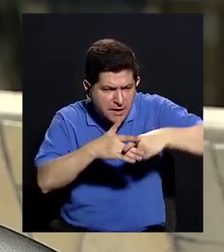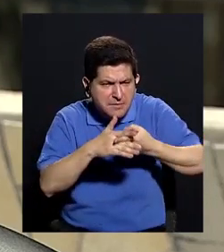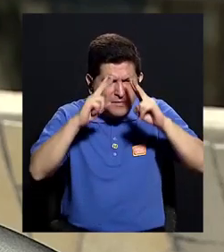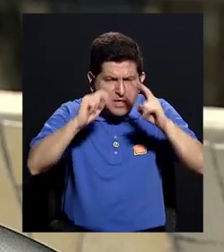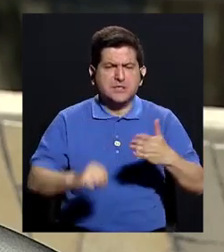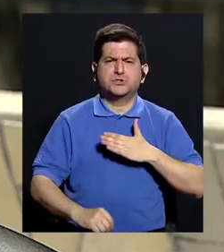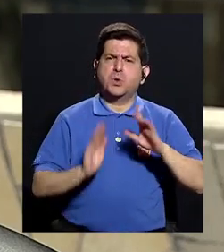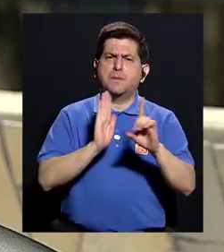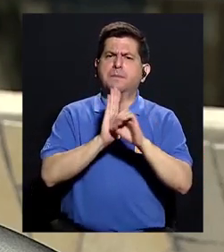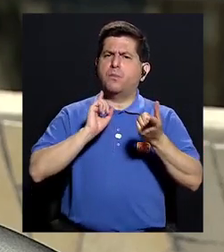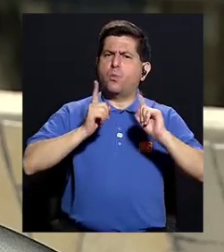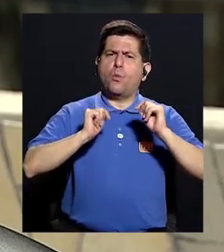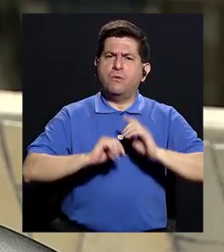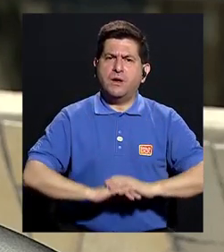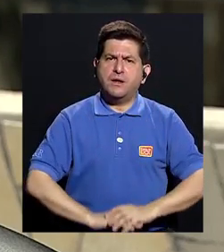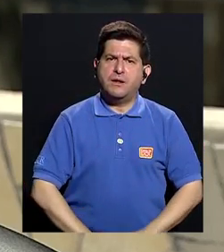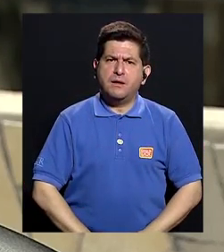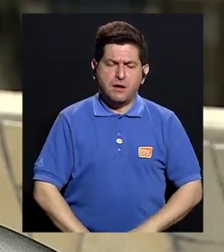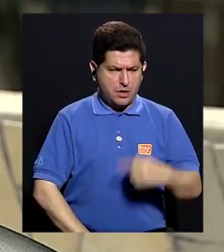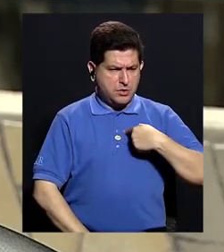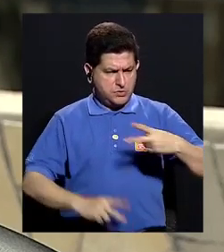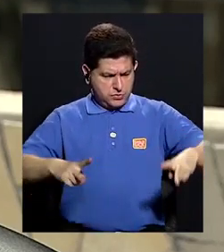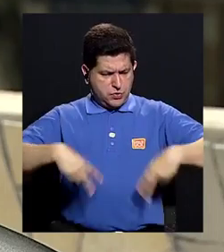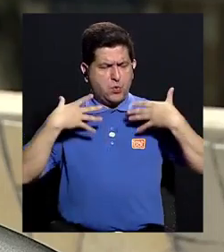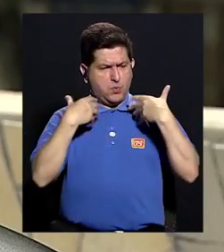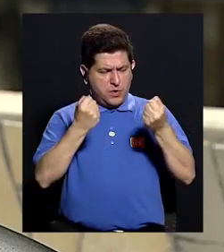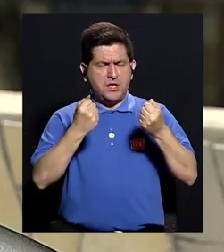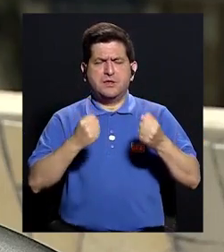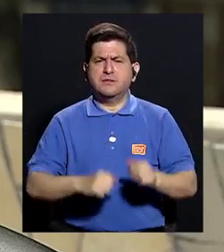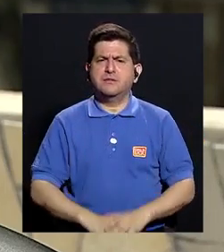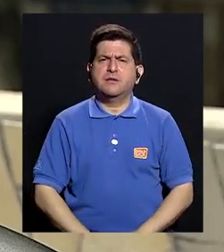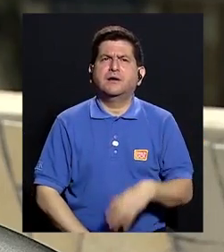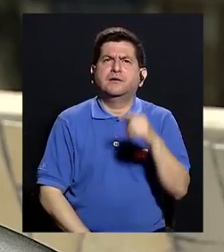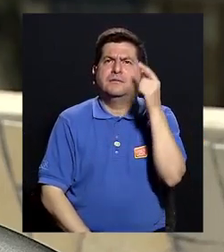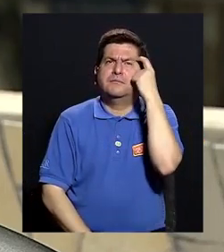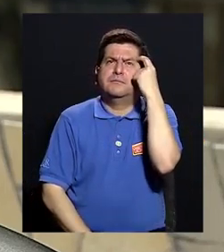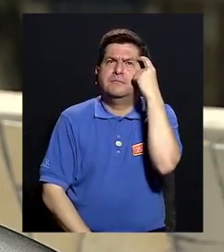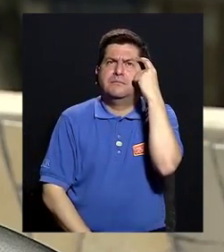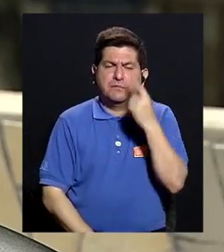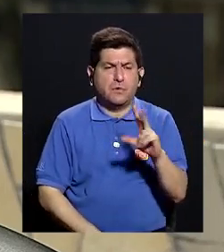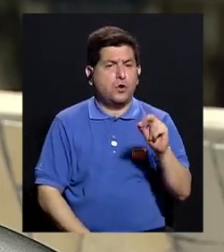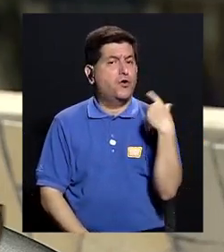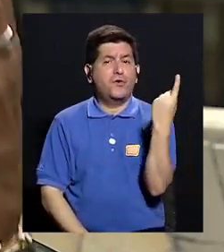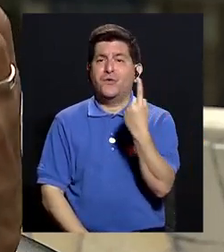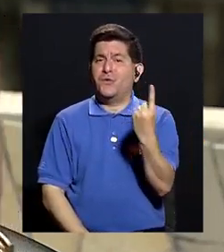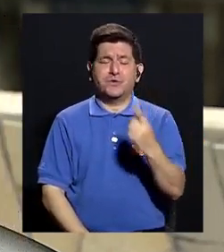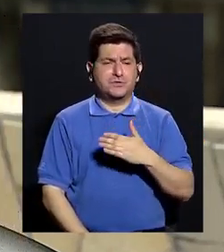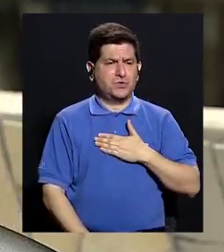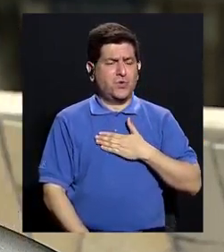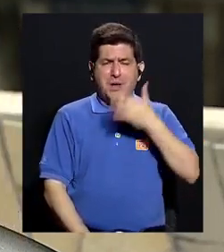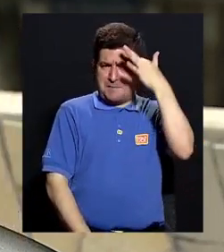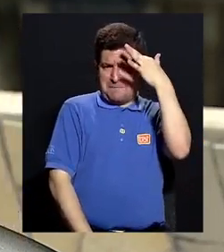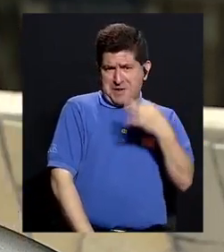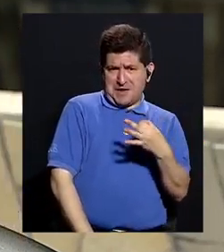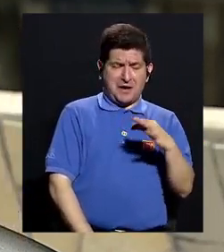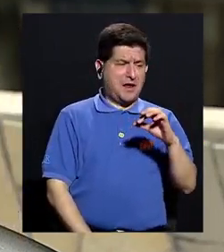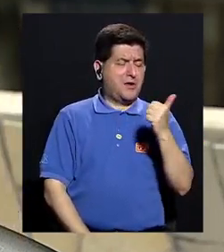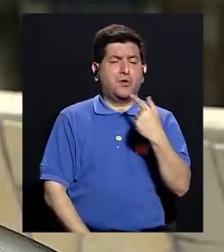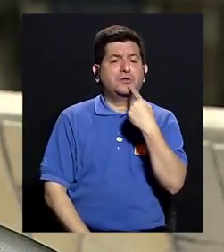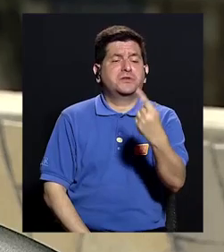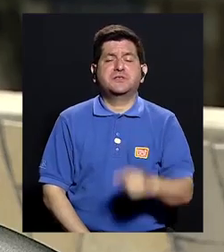empiezo a revisar, bueno, ¿cuáles son mis derechos para vivir con salud? Y empezamos a pensar más allá de lo que me han hecho